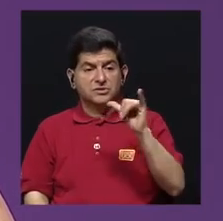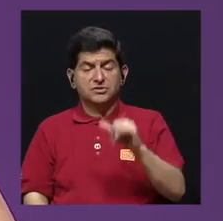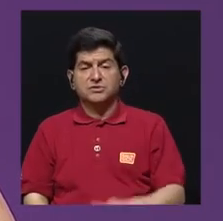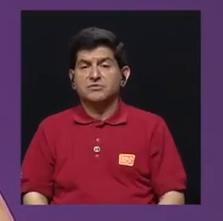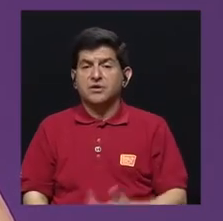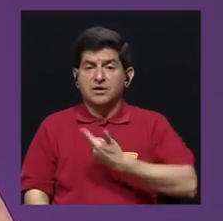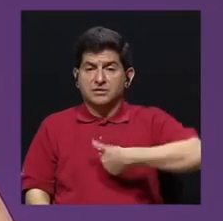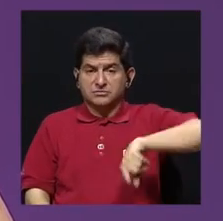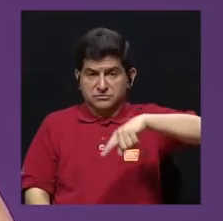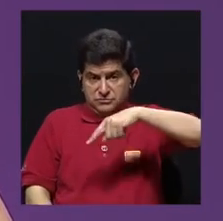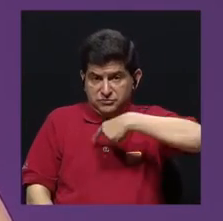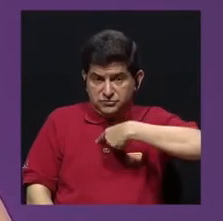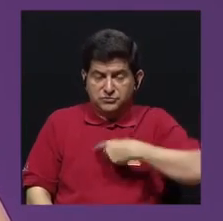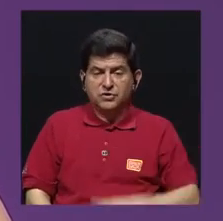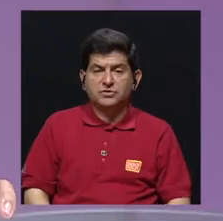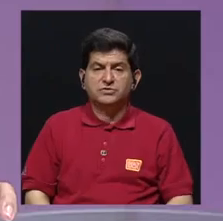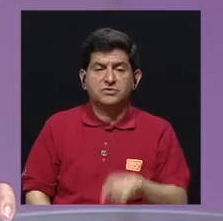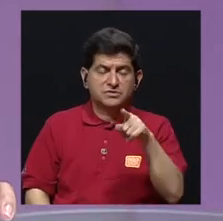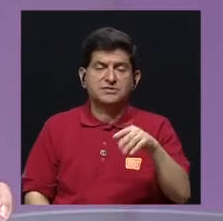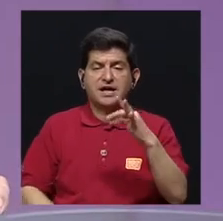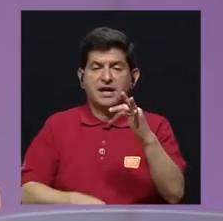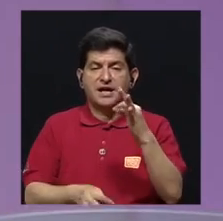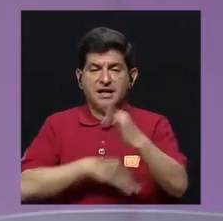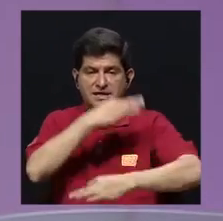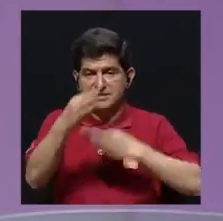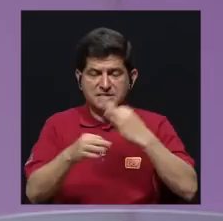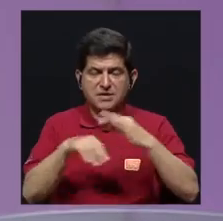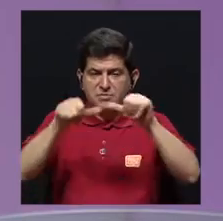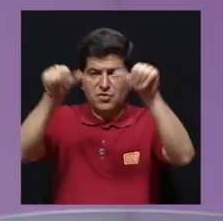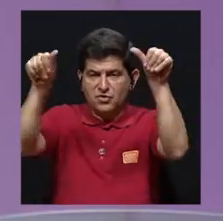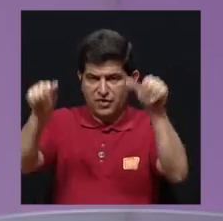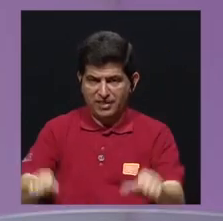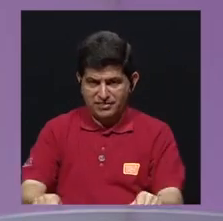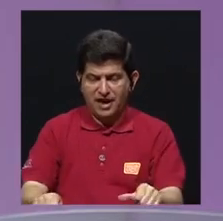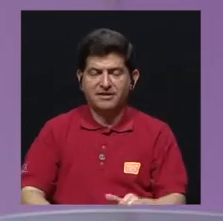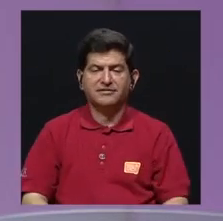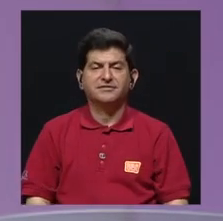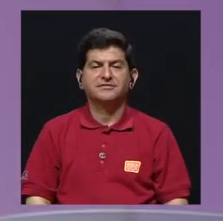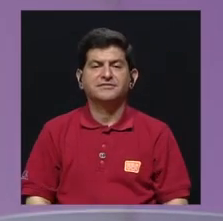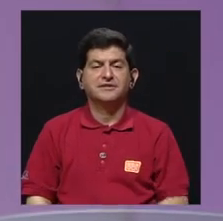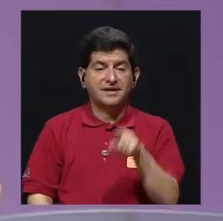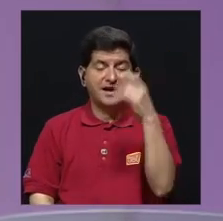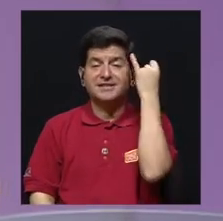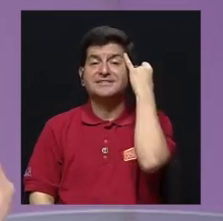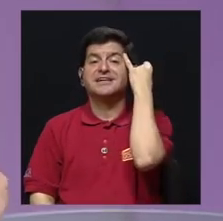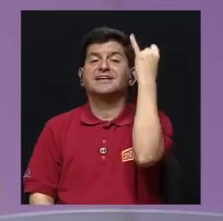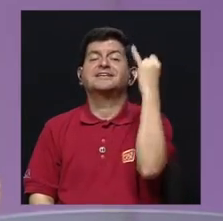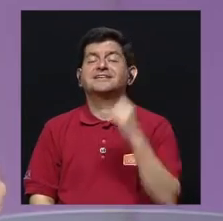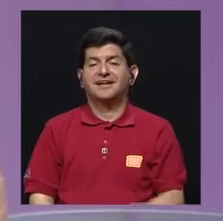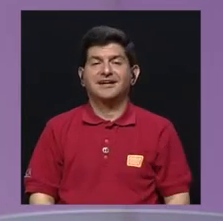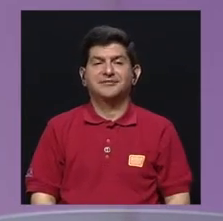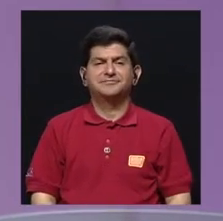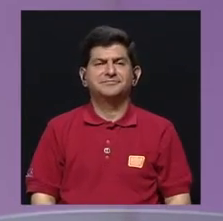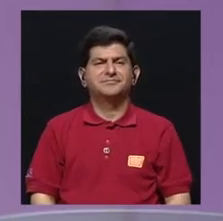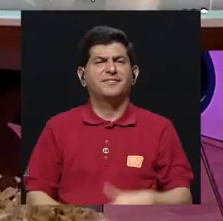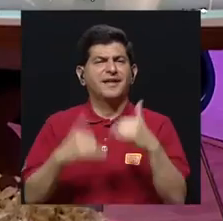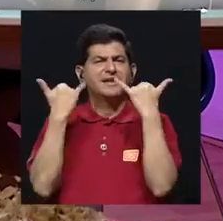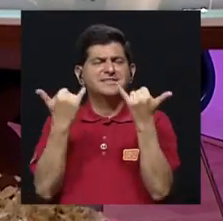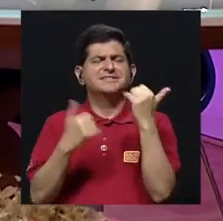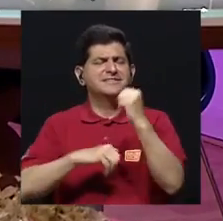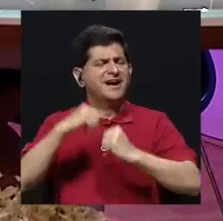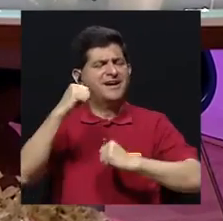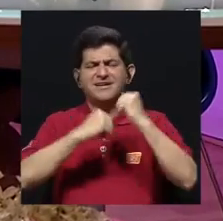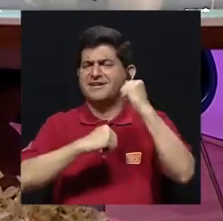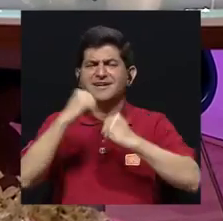ocasiones. Entonces ese fue el punto, de que ya estábamos estructuradas para una acción, pero queríamos conocernos más y